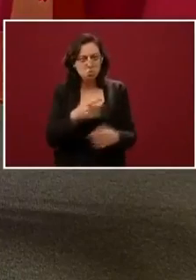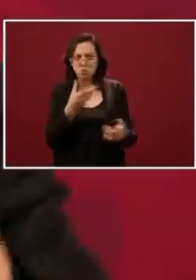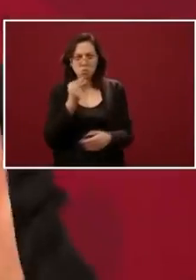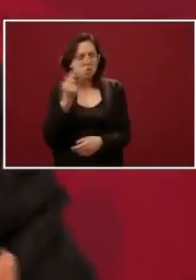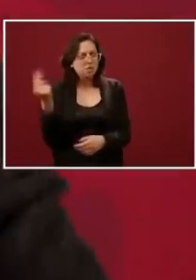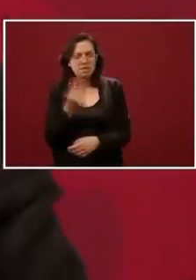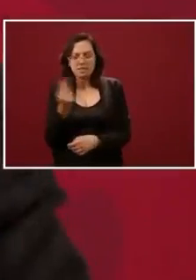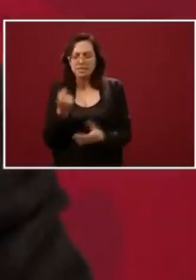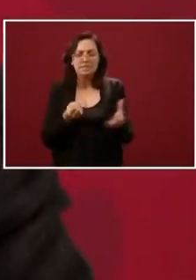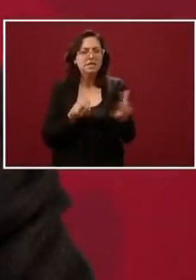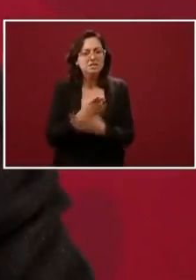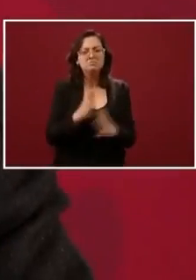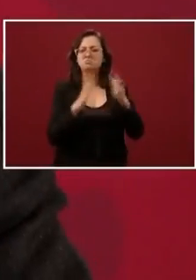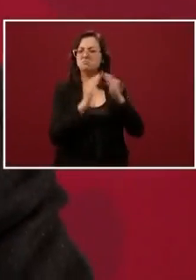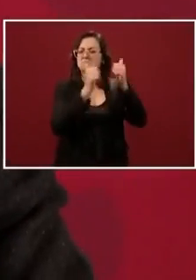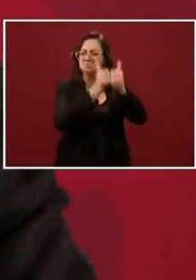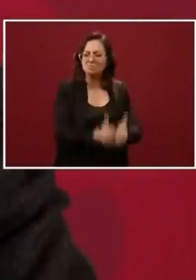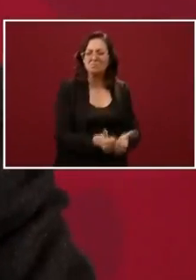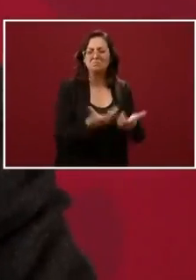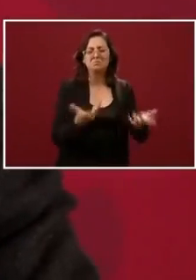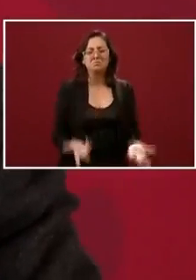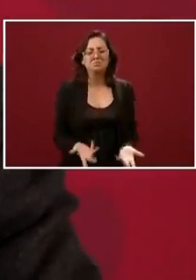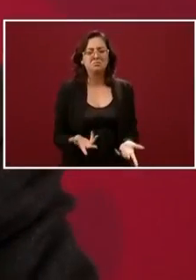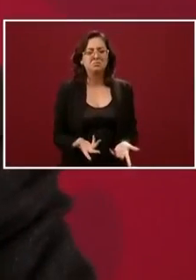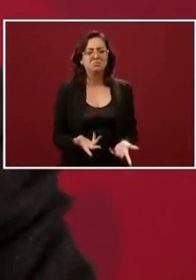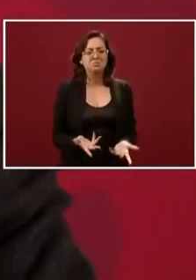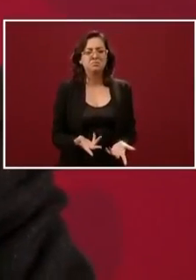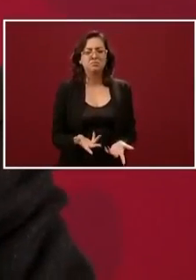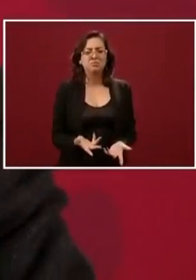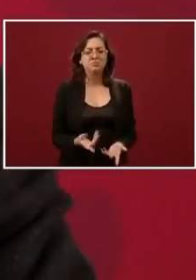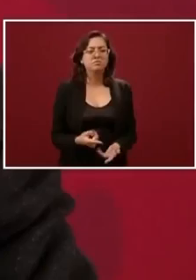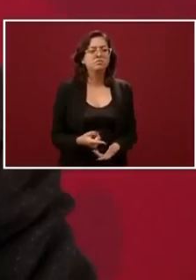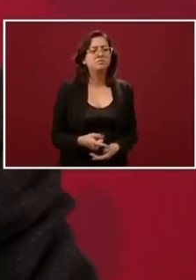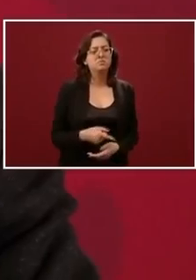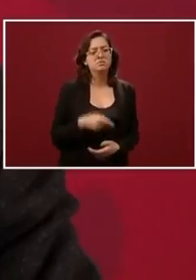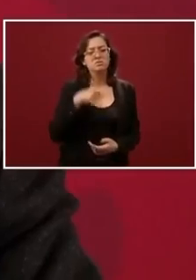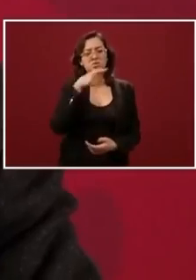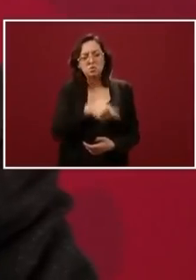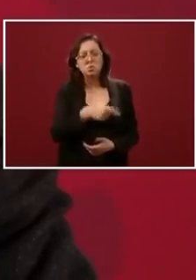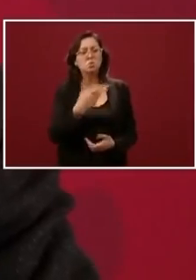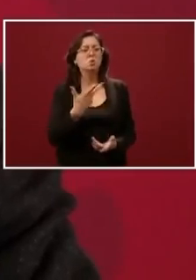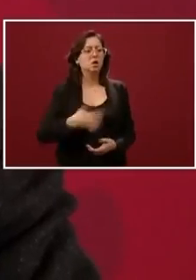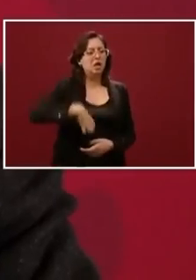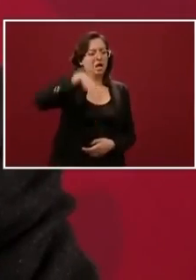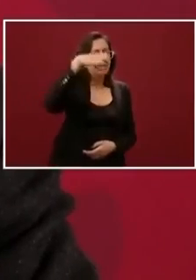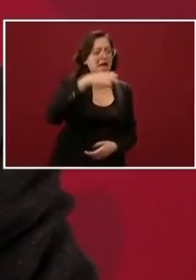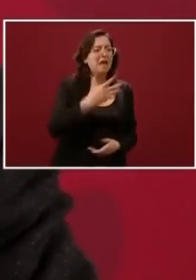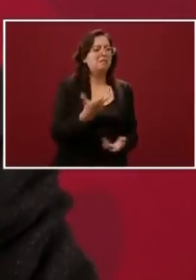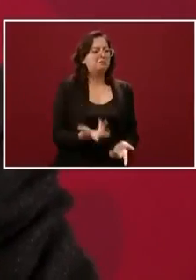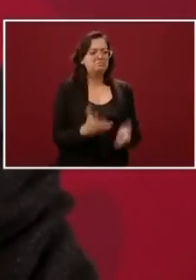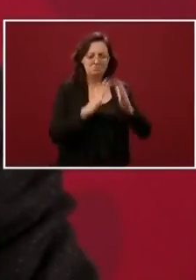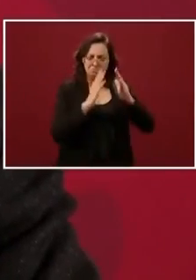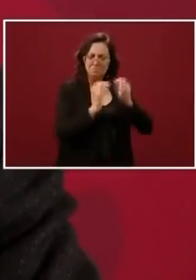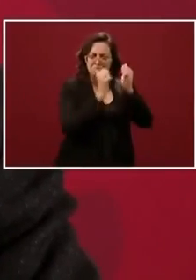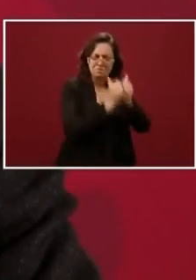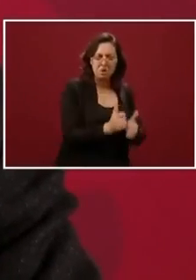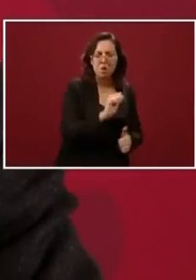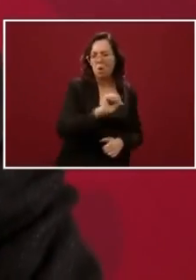salgas, quédate en casa. Si alguien más puede ir por ti al supermercado a resolver un